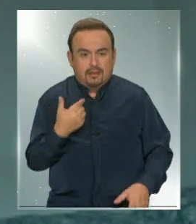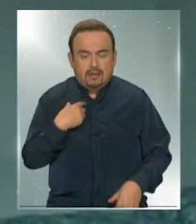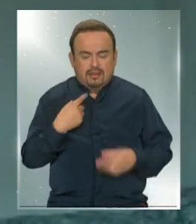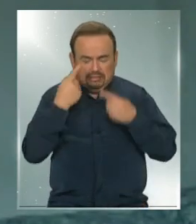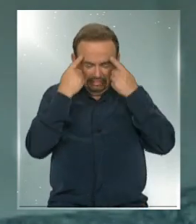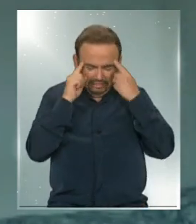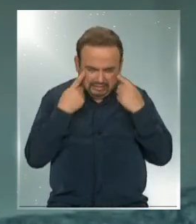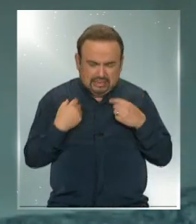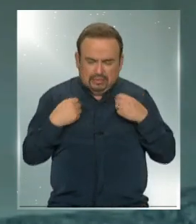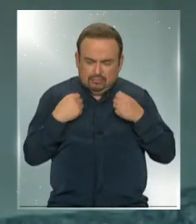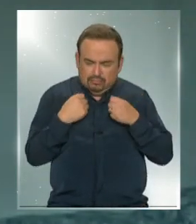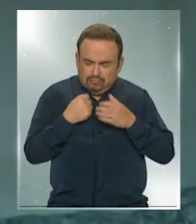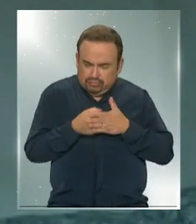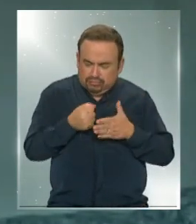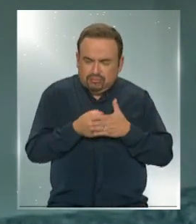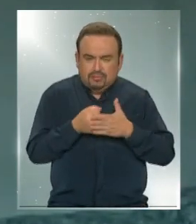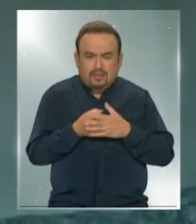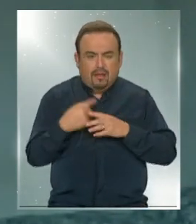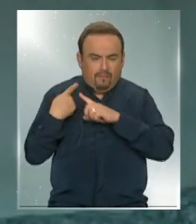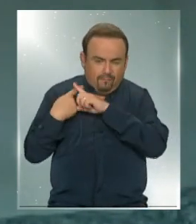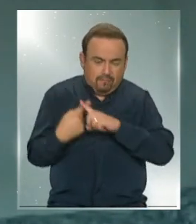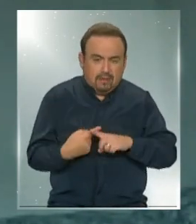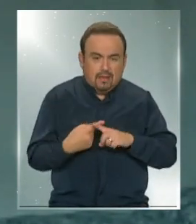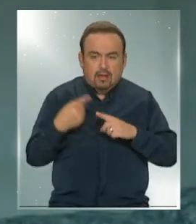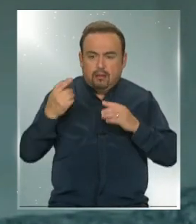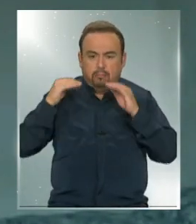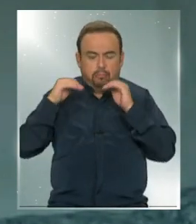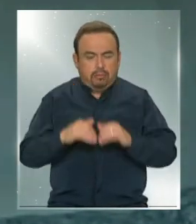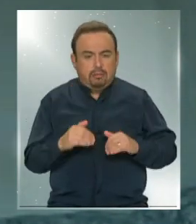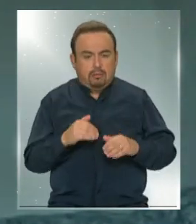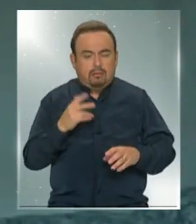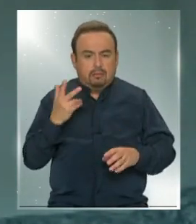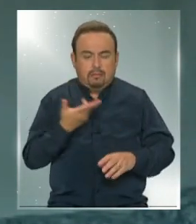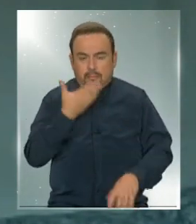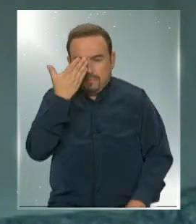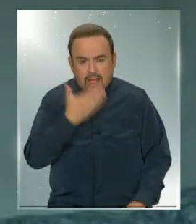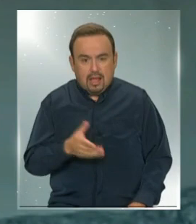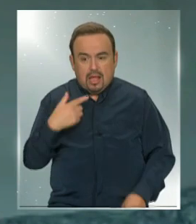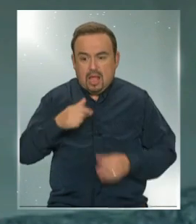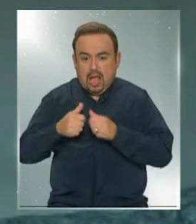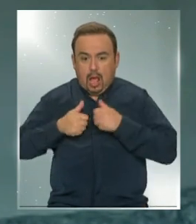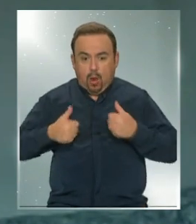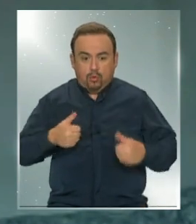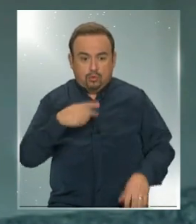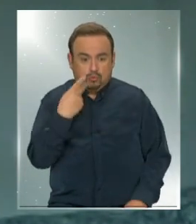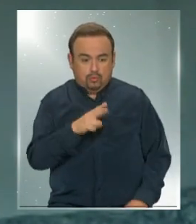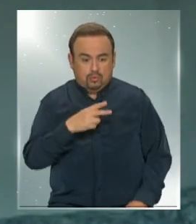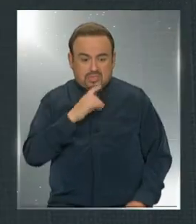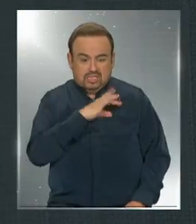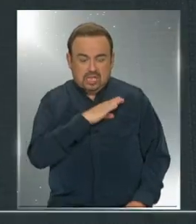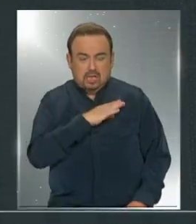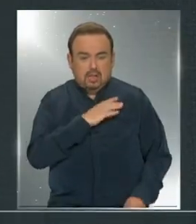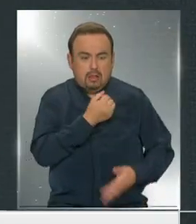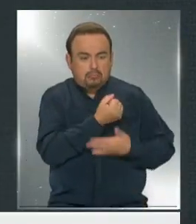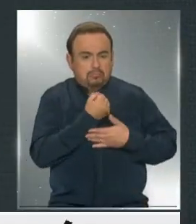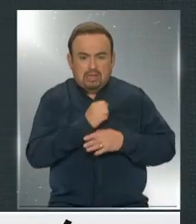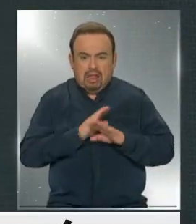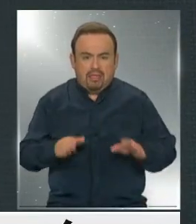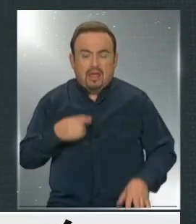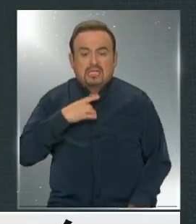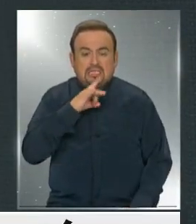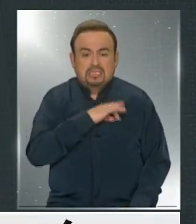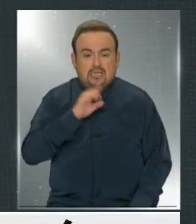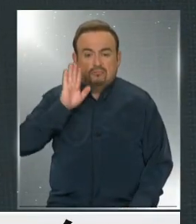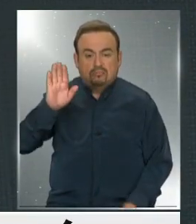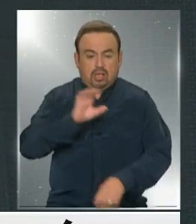tanto, se derrumba. Pero es sumamente más frustrante ver cómo las autoridades de tu país no te ayudan. Chilenos